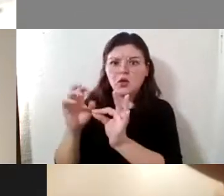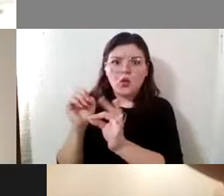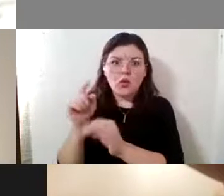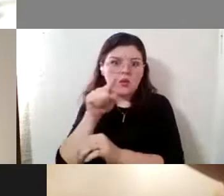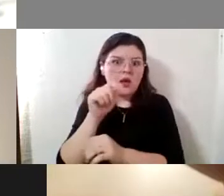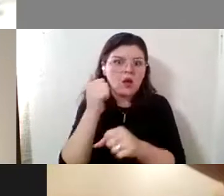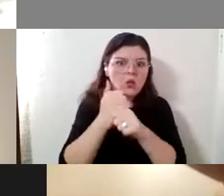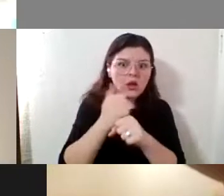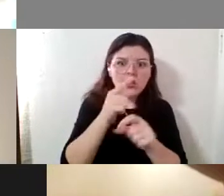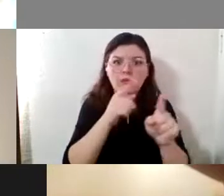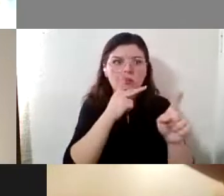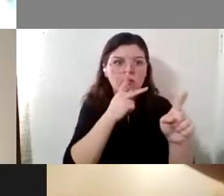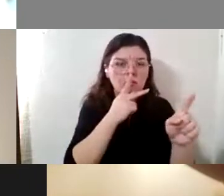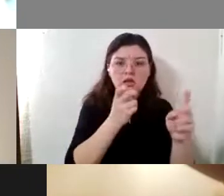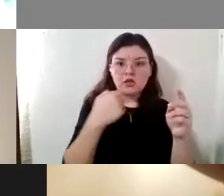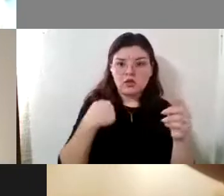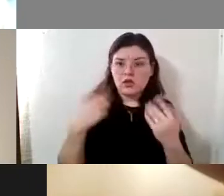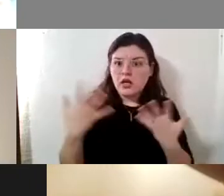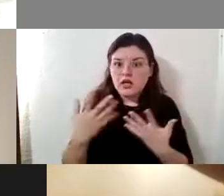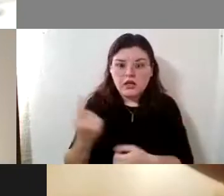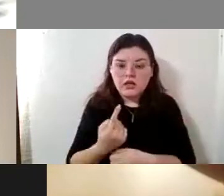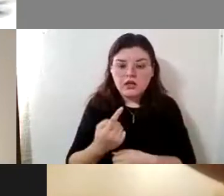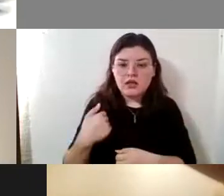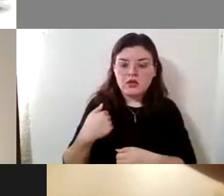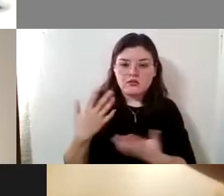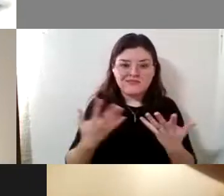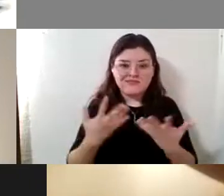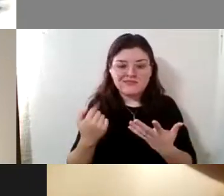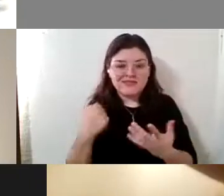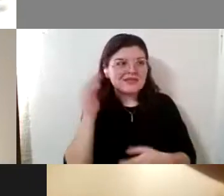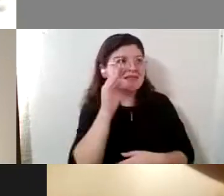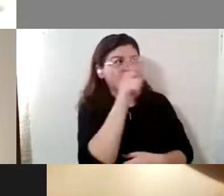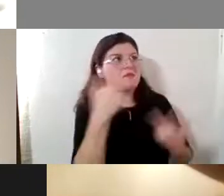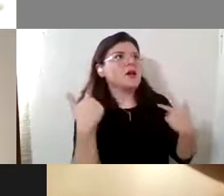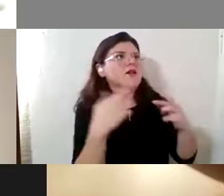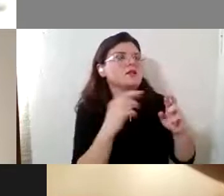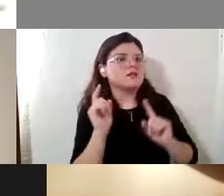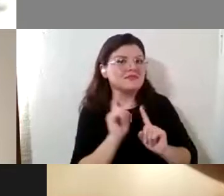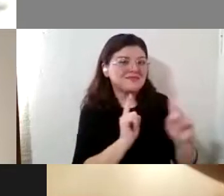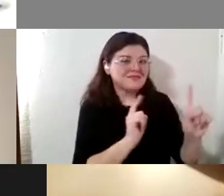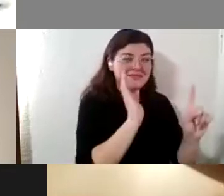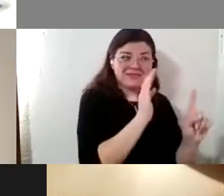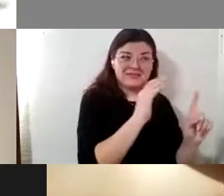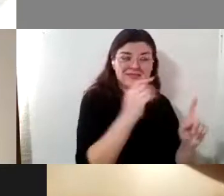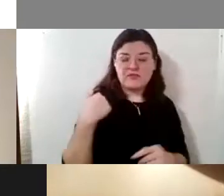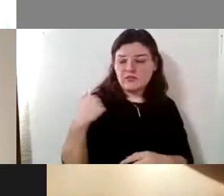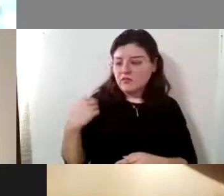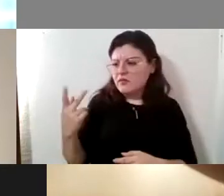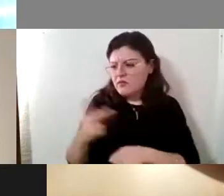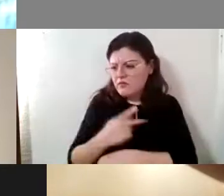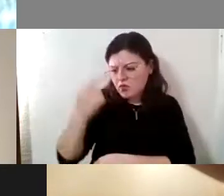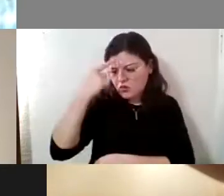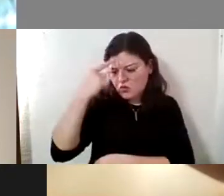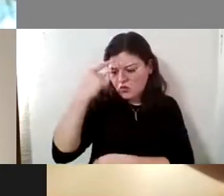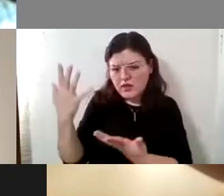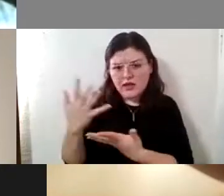papá, ¿qué voy a hacer? O sea, mejor voy con la maestra. O sea, buscar la manera de que, bueno, yo maestra, ¿qué puedo hacer? Si veo